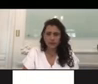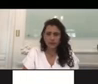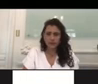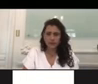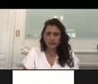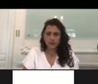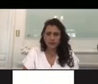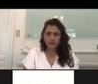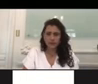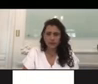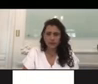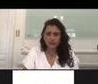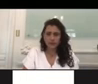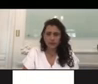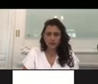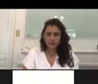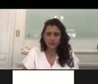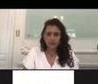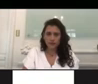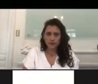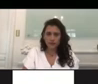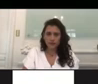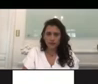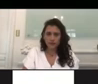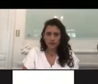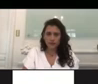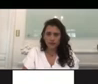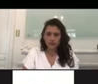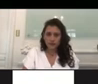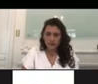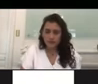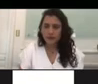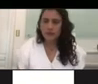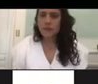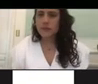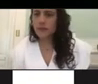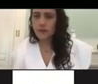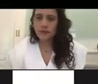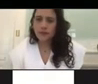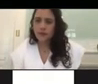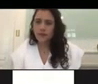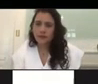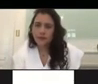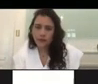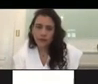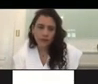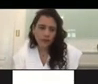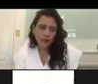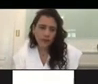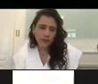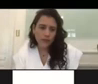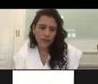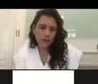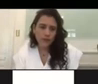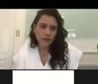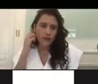Un increíble trabajo. Y pues bueno, un poco para vamos a terminar, vamos a hacer la parte de Nueva York muy, muy rápida, porque la verdad es que no tenemos mucho